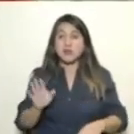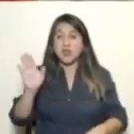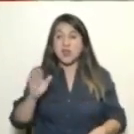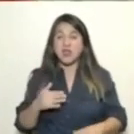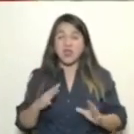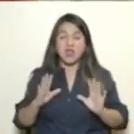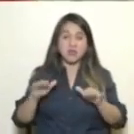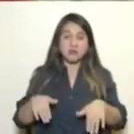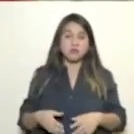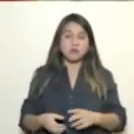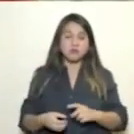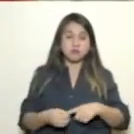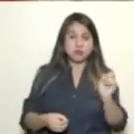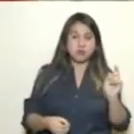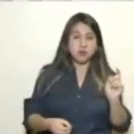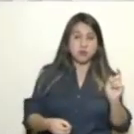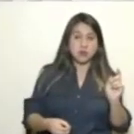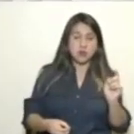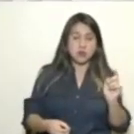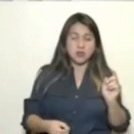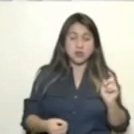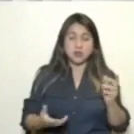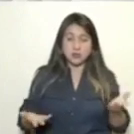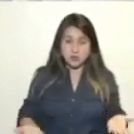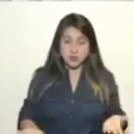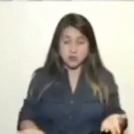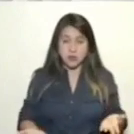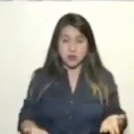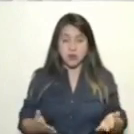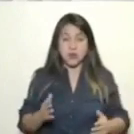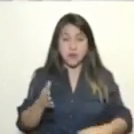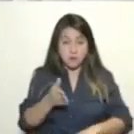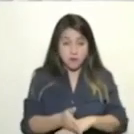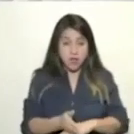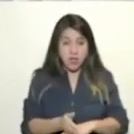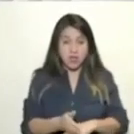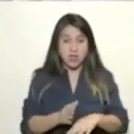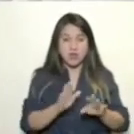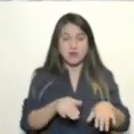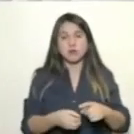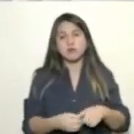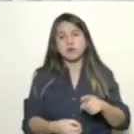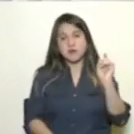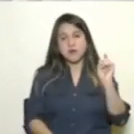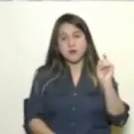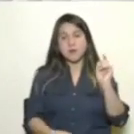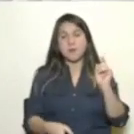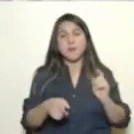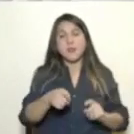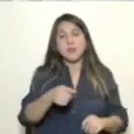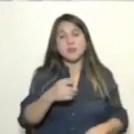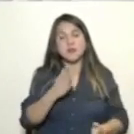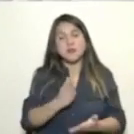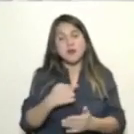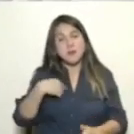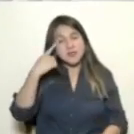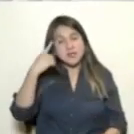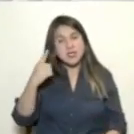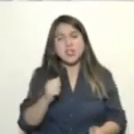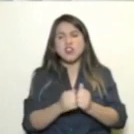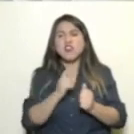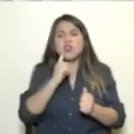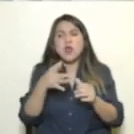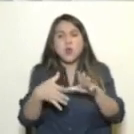¿Eh? Que subió y bajó. Claro, claro, estuvo y se fue. Eso también nos debe hacer pensar con quiénes nos vamos a